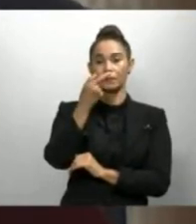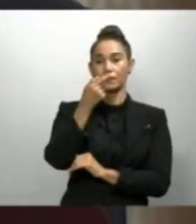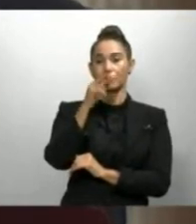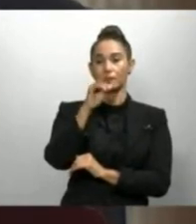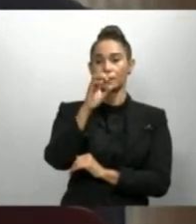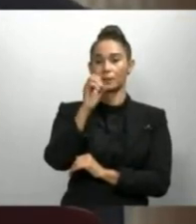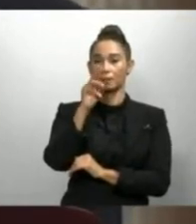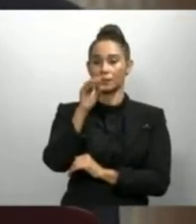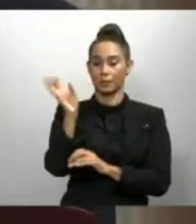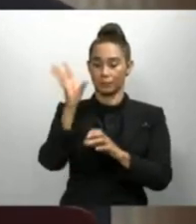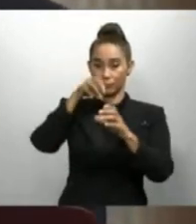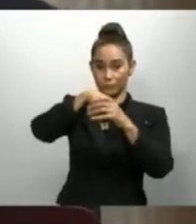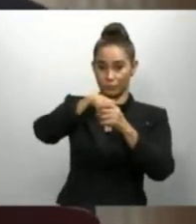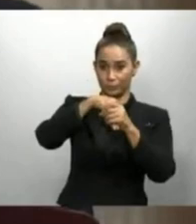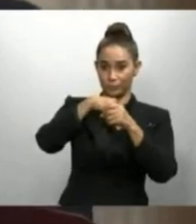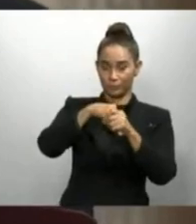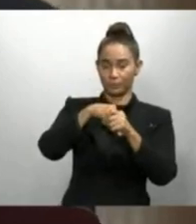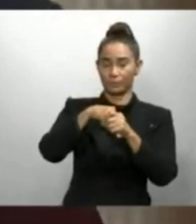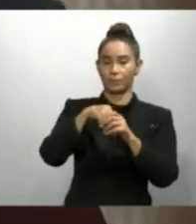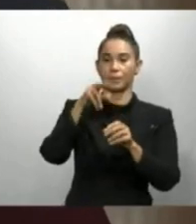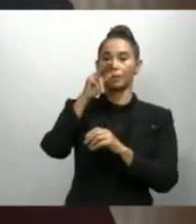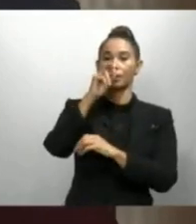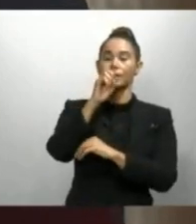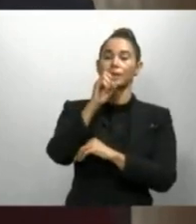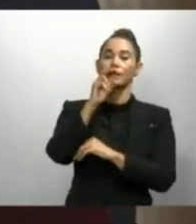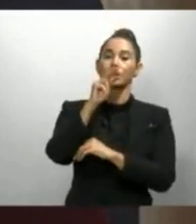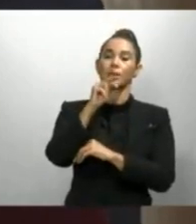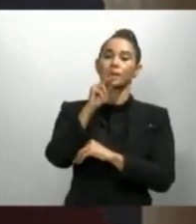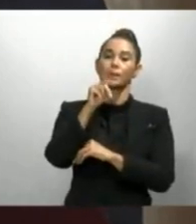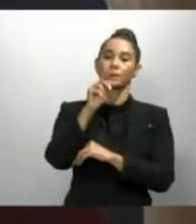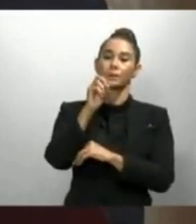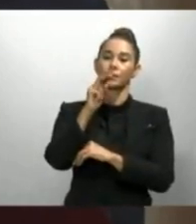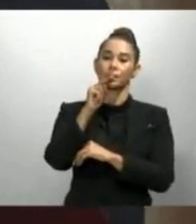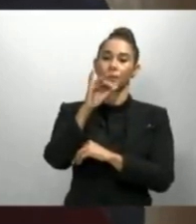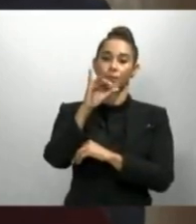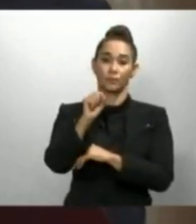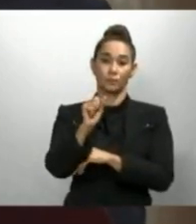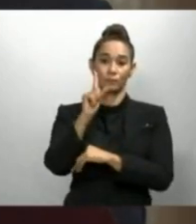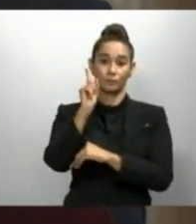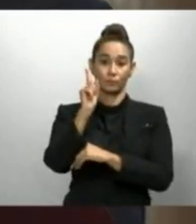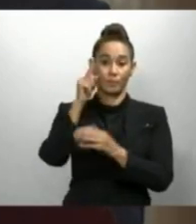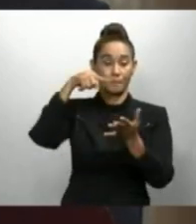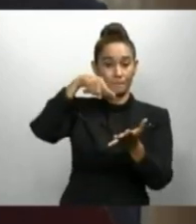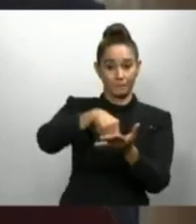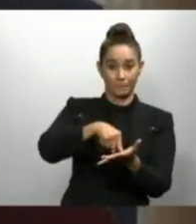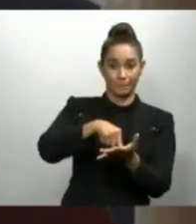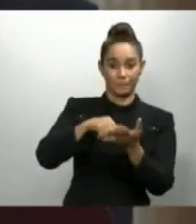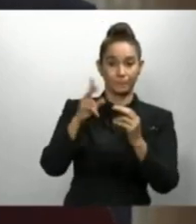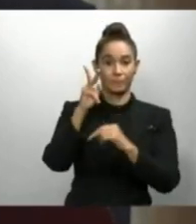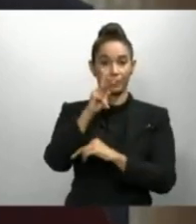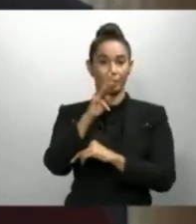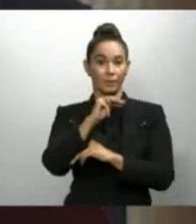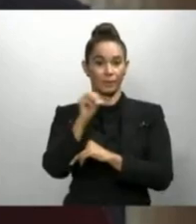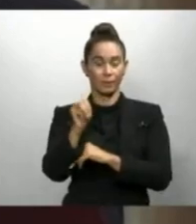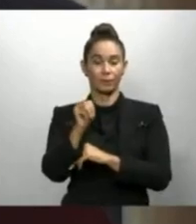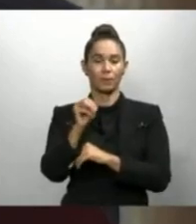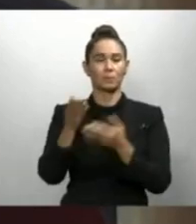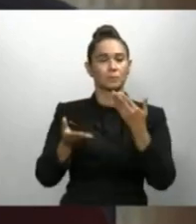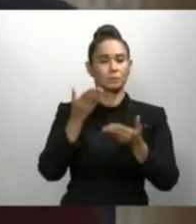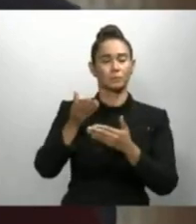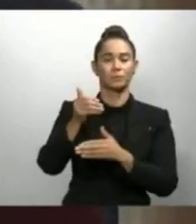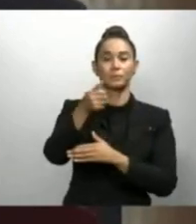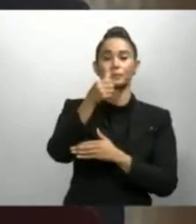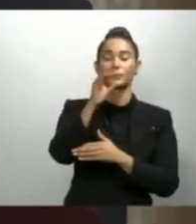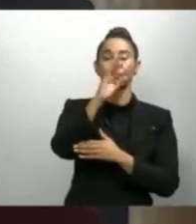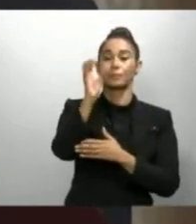benzonato de denatonio por cada 1000 kilogramos o 10% de